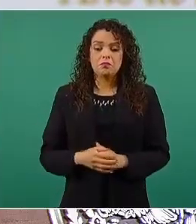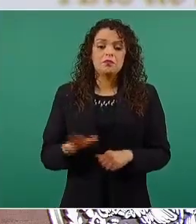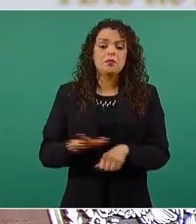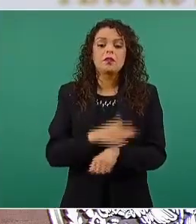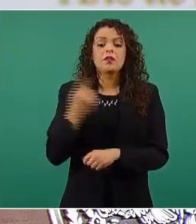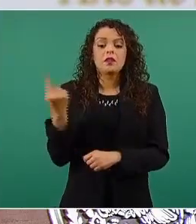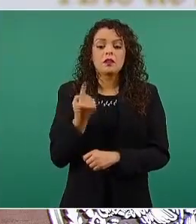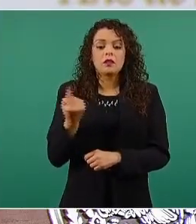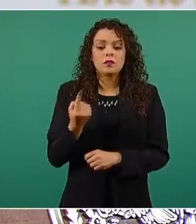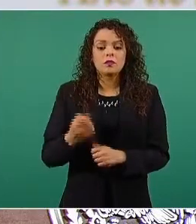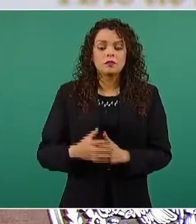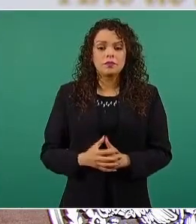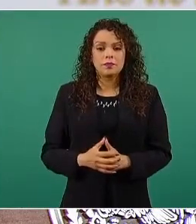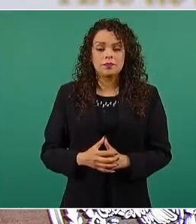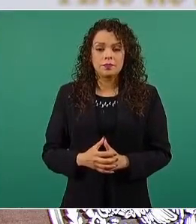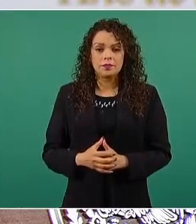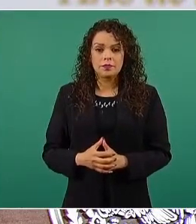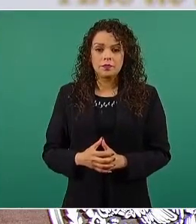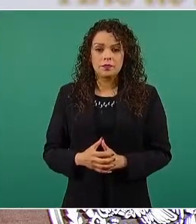tenemos